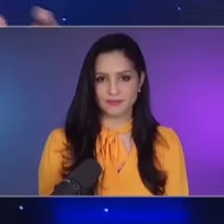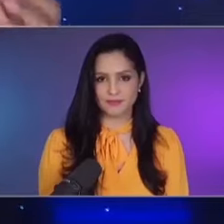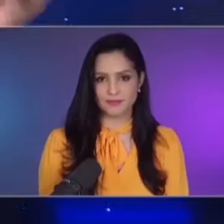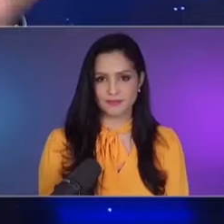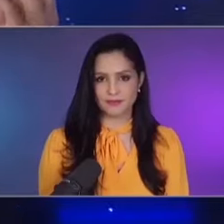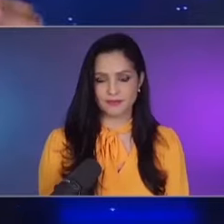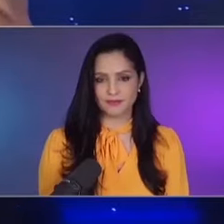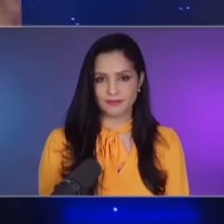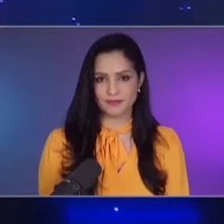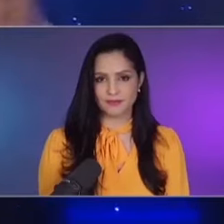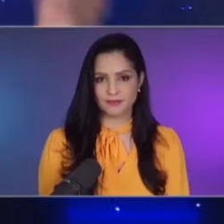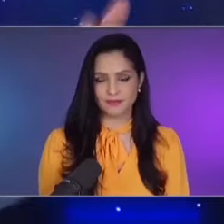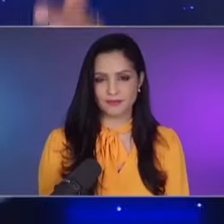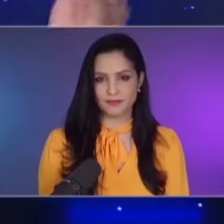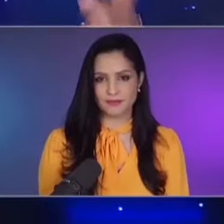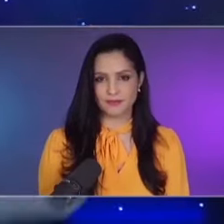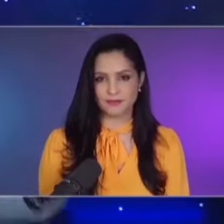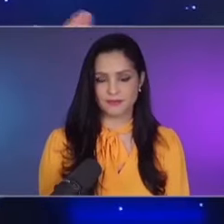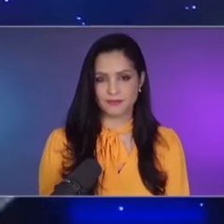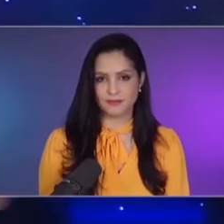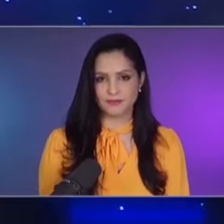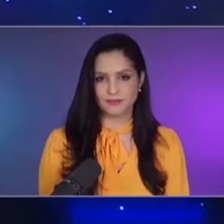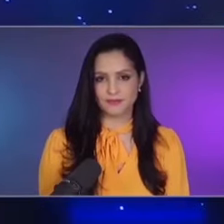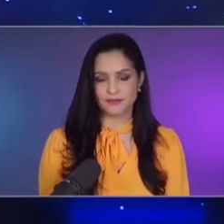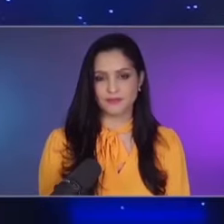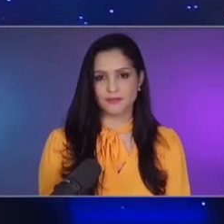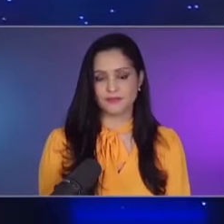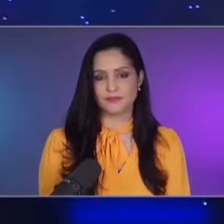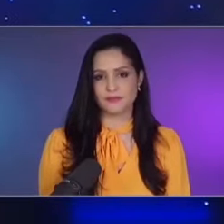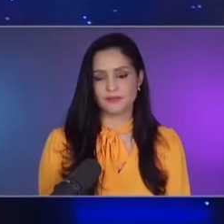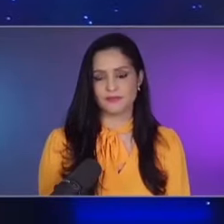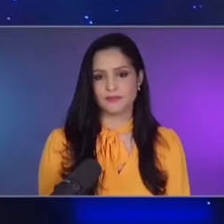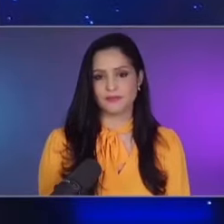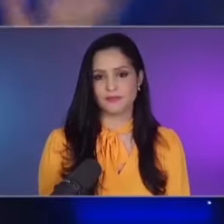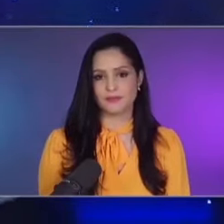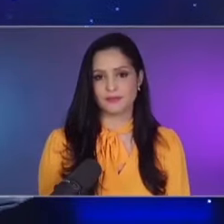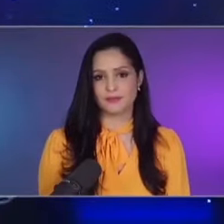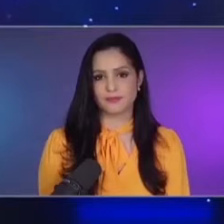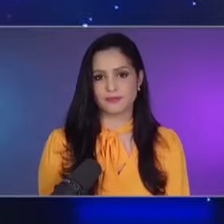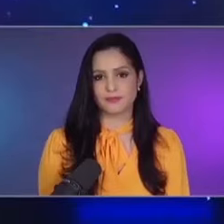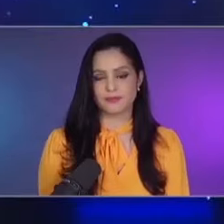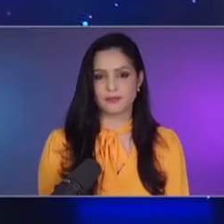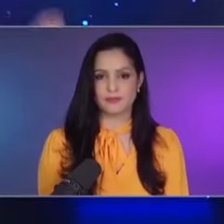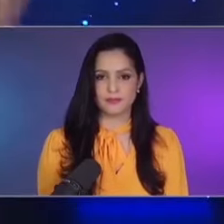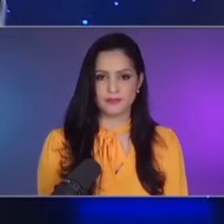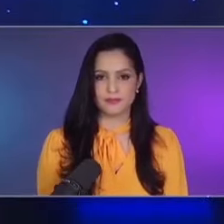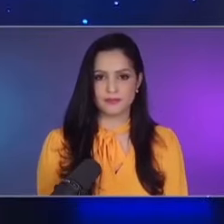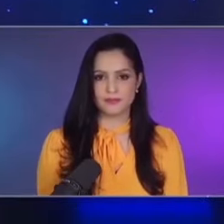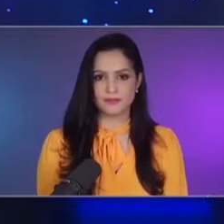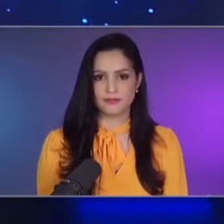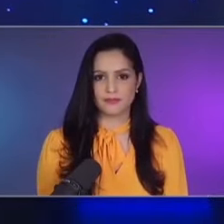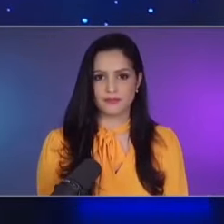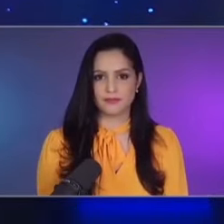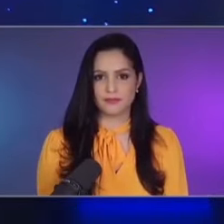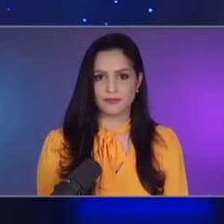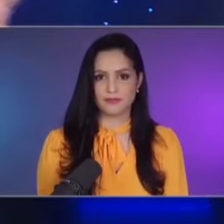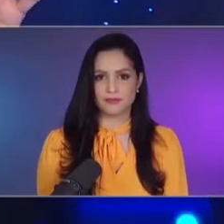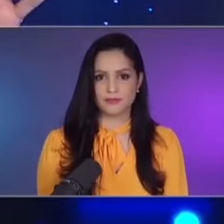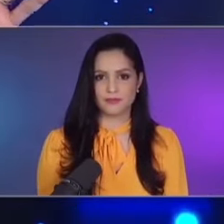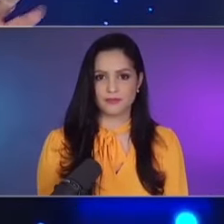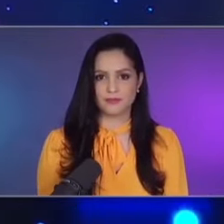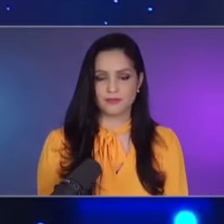para para hacer las mejoras correspondientes a la ley para poder aplicarla eh completamente en ese